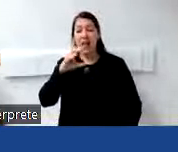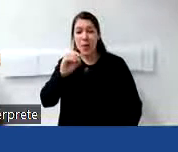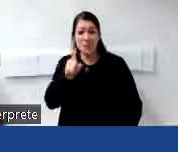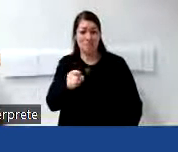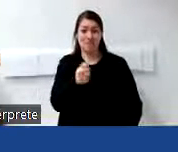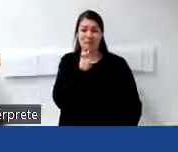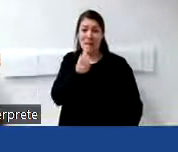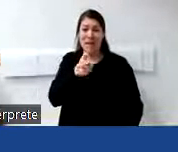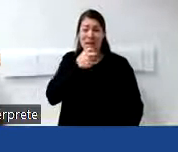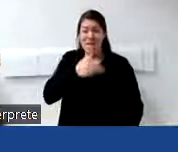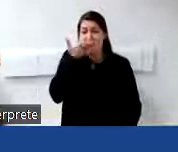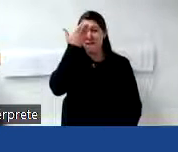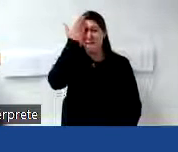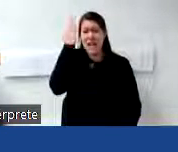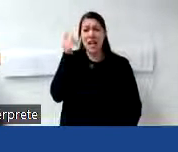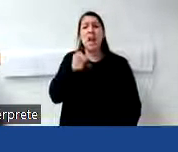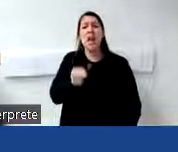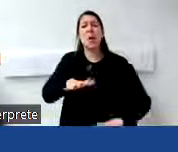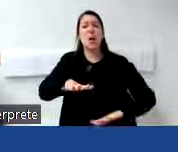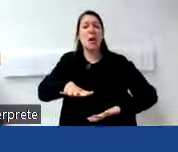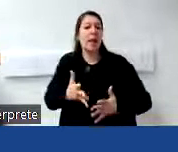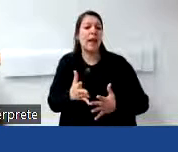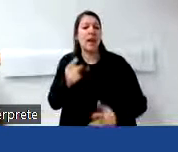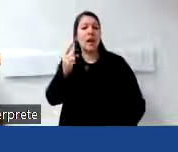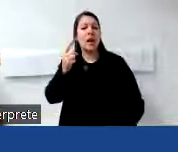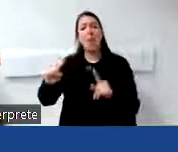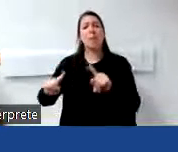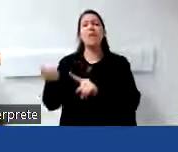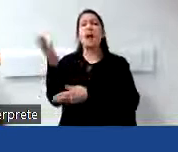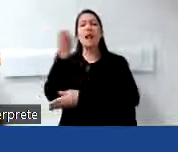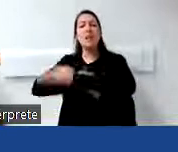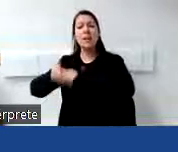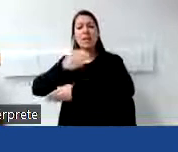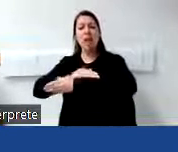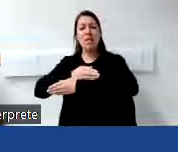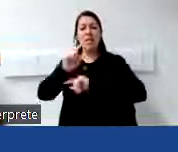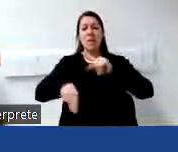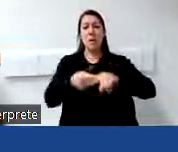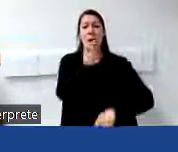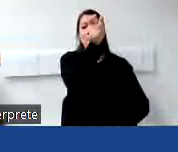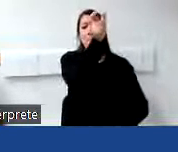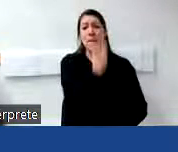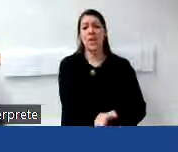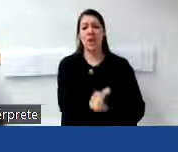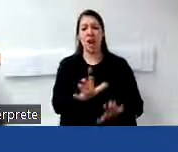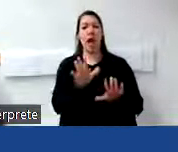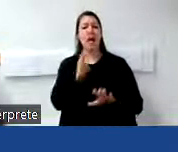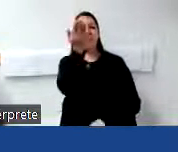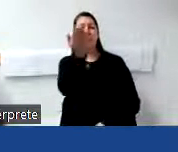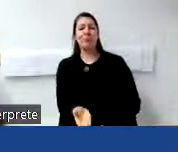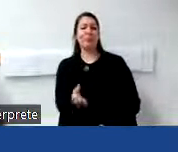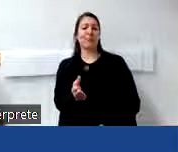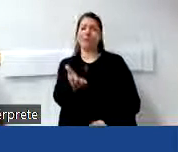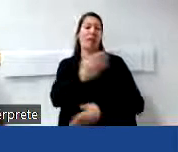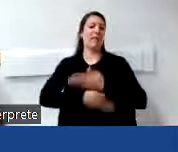¿tá? O sea, estamos haciendo hincapié que la persona es discapacitada, y que en función de eso ya lo estamos catalogando de